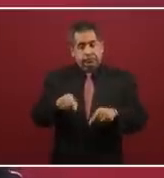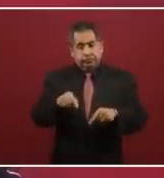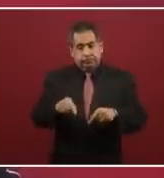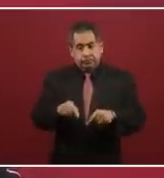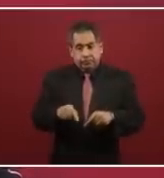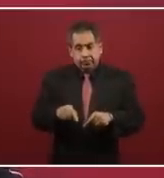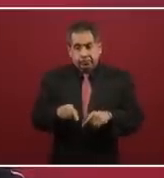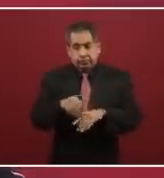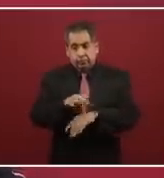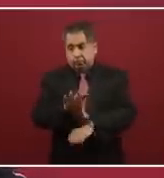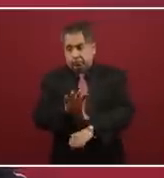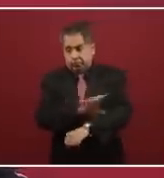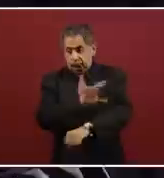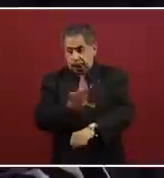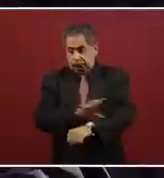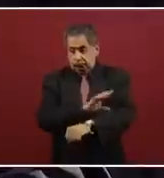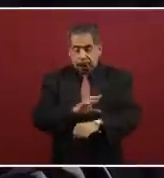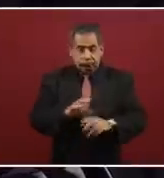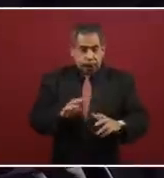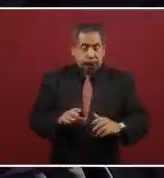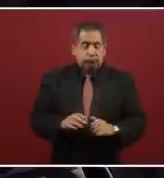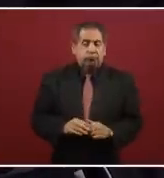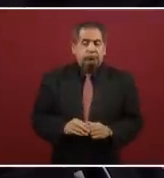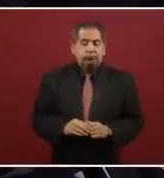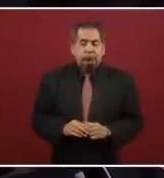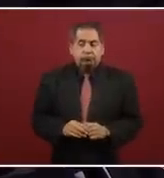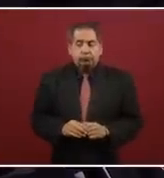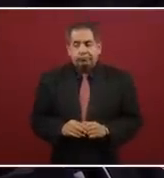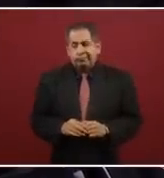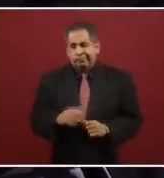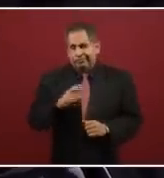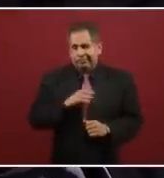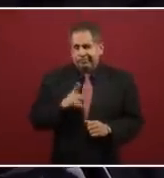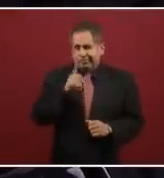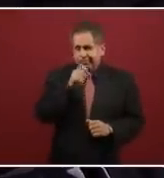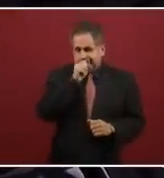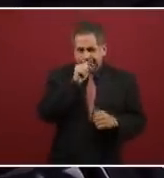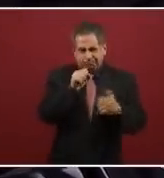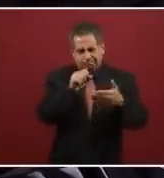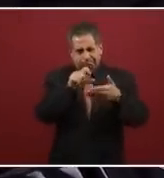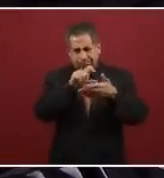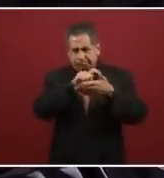del sector energético, había un capítulo